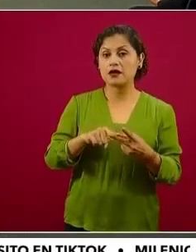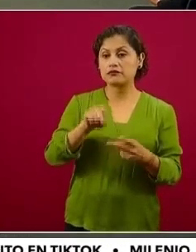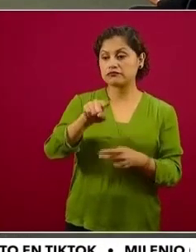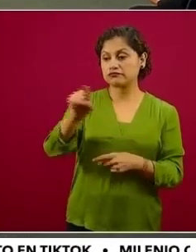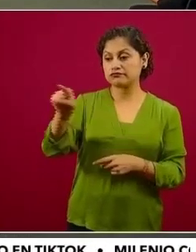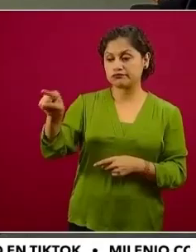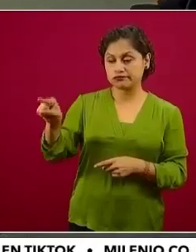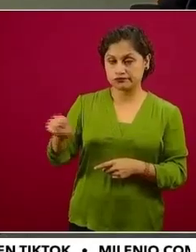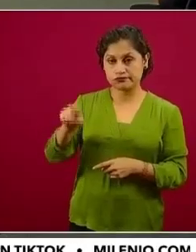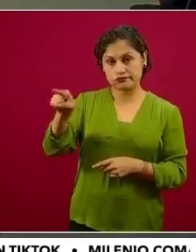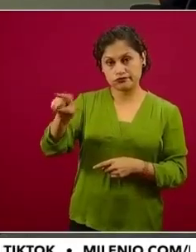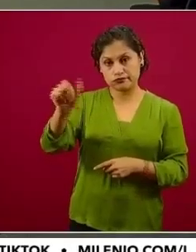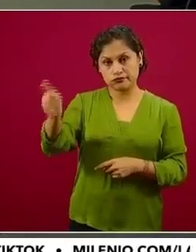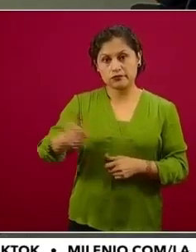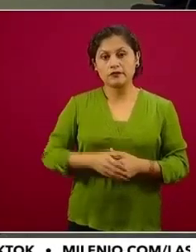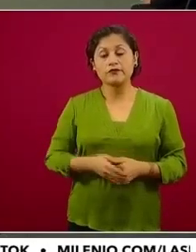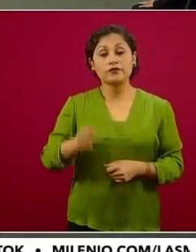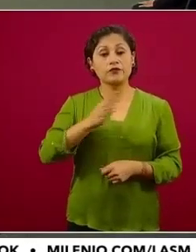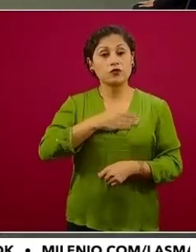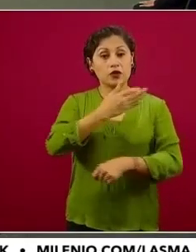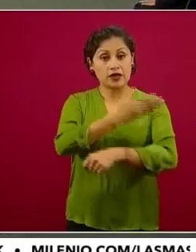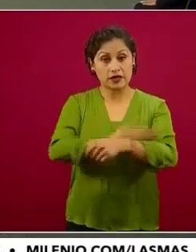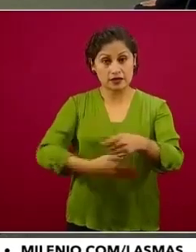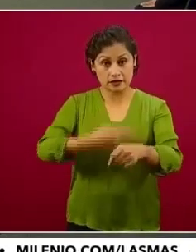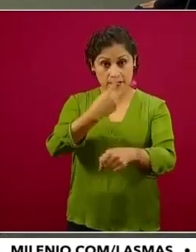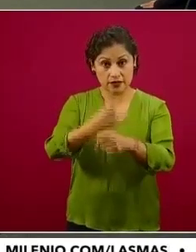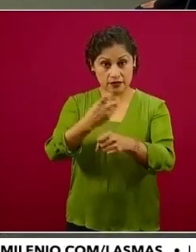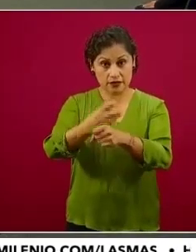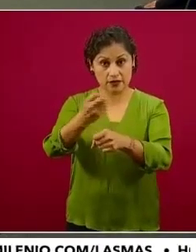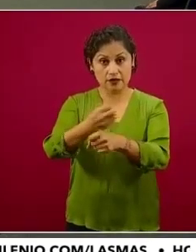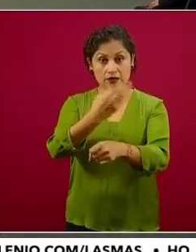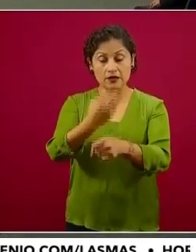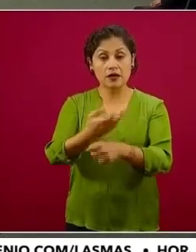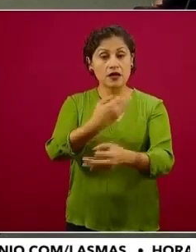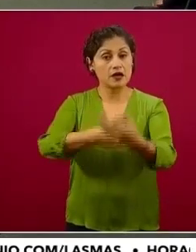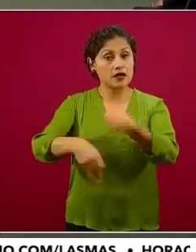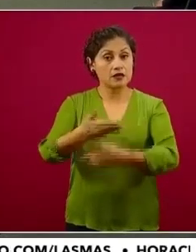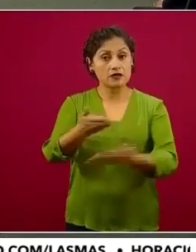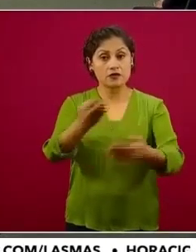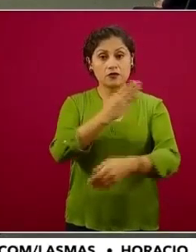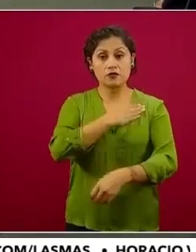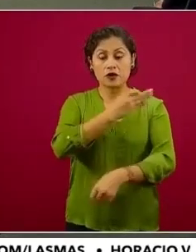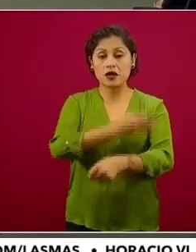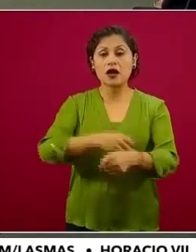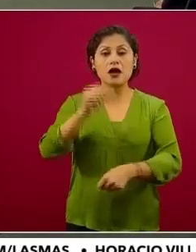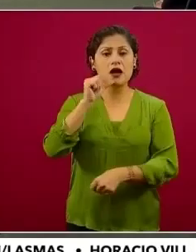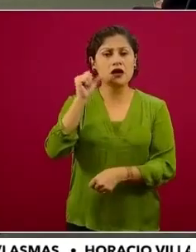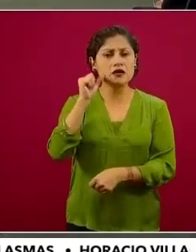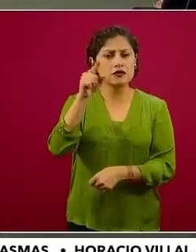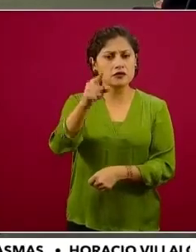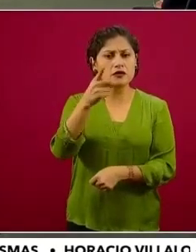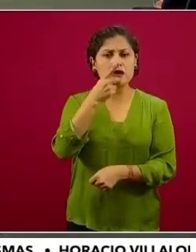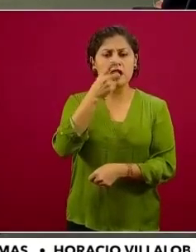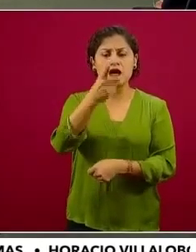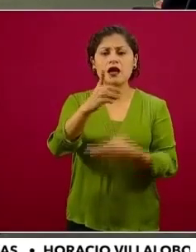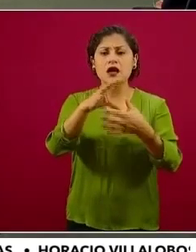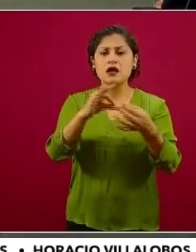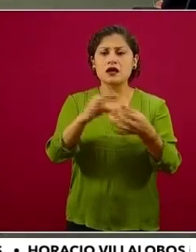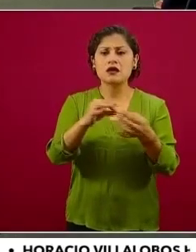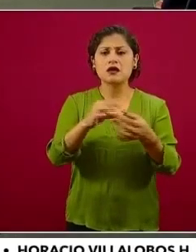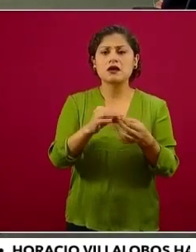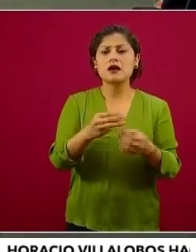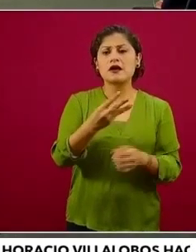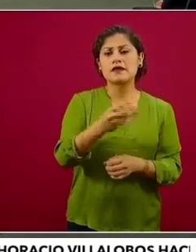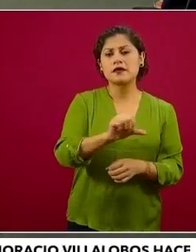y por acá con la compañera. Buenas tardes, subsecretario. Buenas tardes a todos. Ayer comentaba que entre el 13 y 15 de mayo